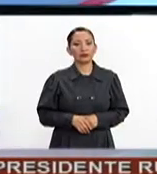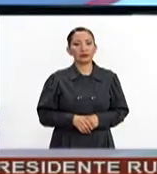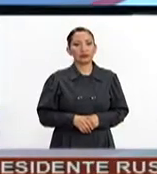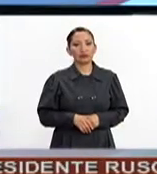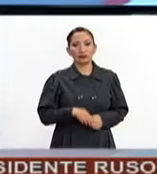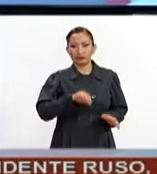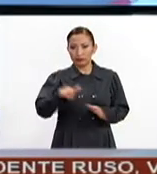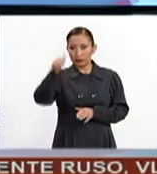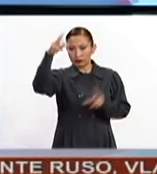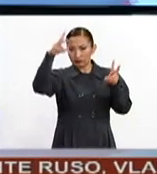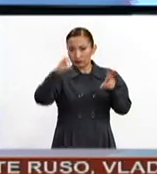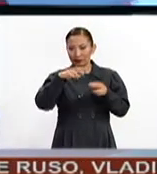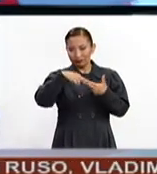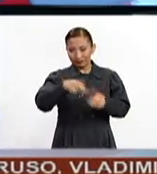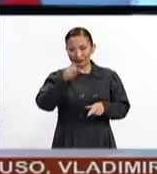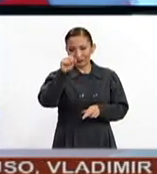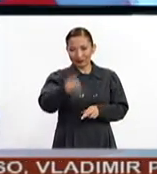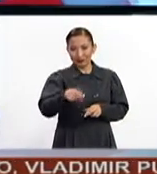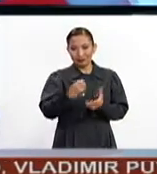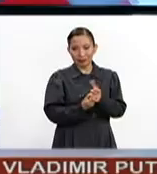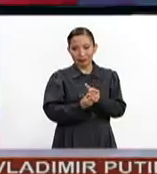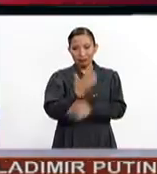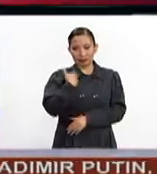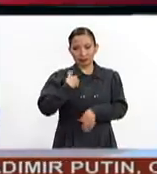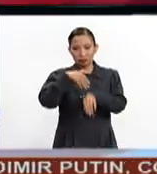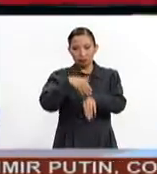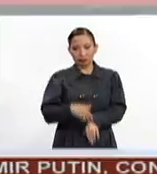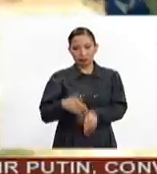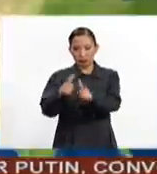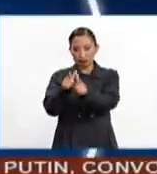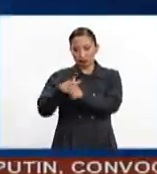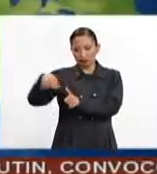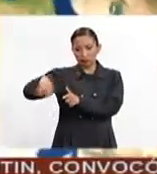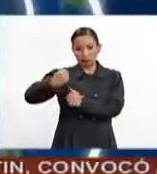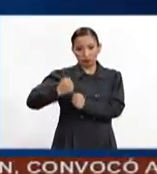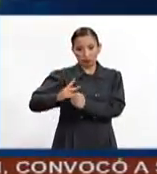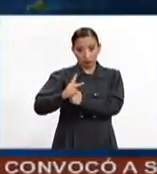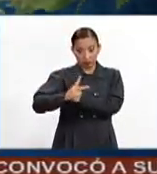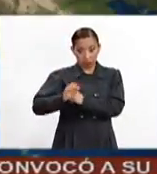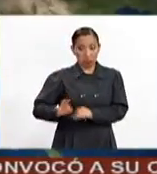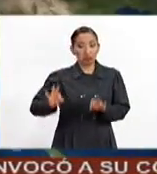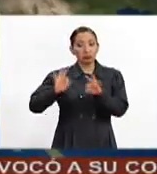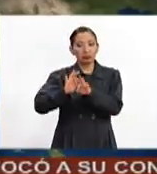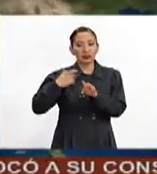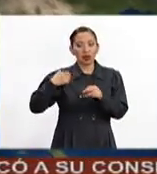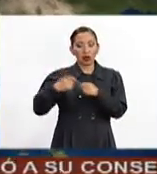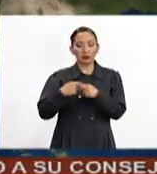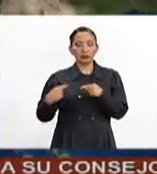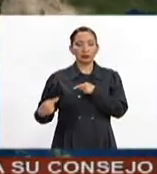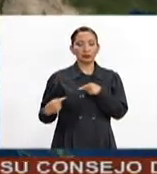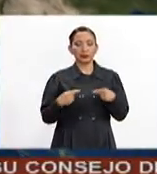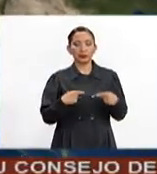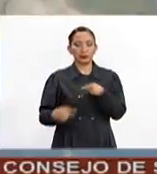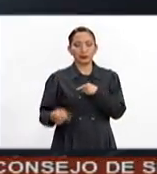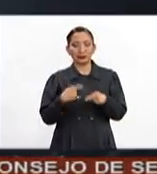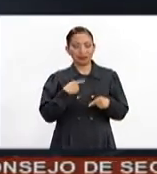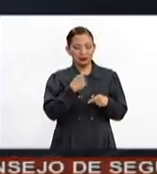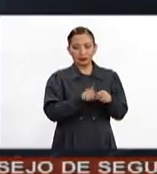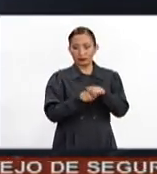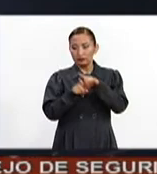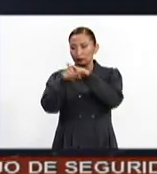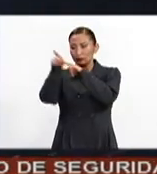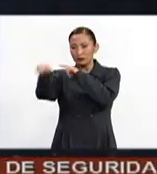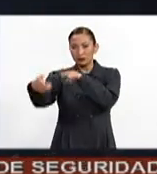Vamos a otros asuntos relacionados con el nuevo orden de potencias que se está generando a través de la tensión generada por el ataque unilateral